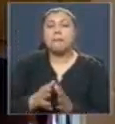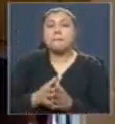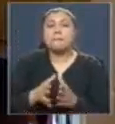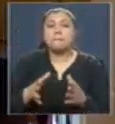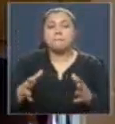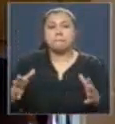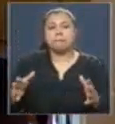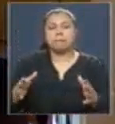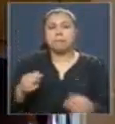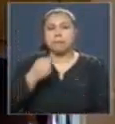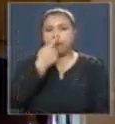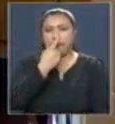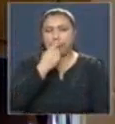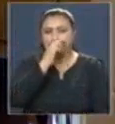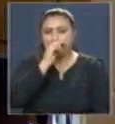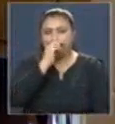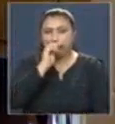crecimiento.